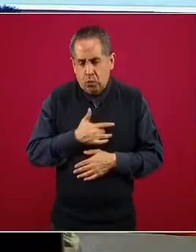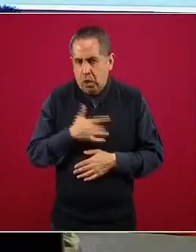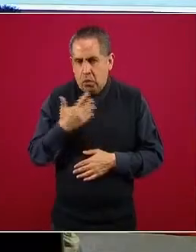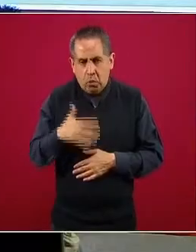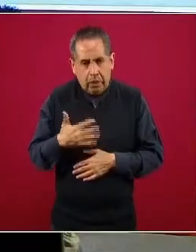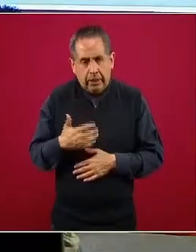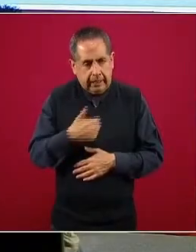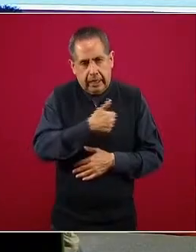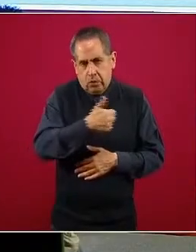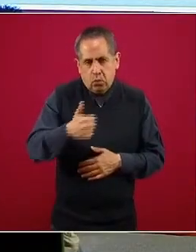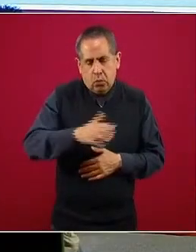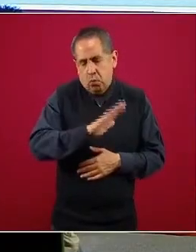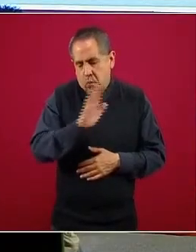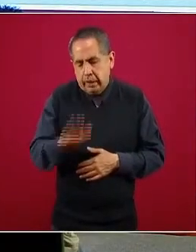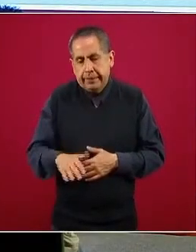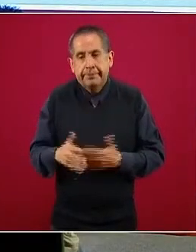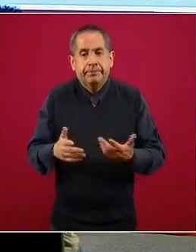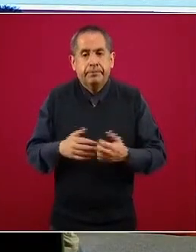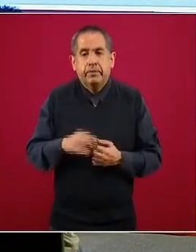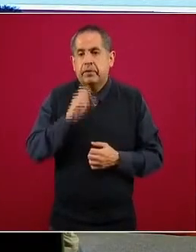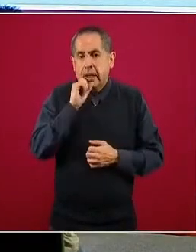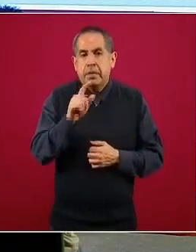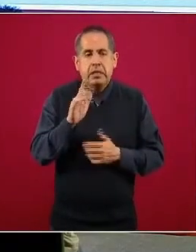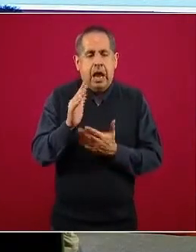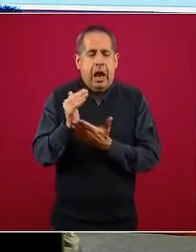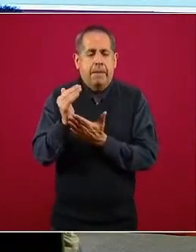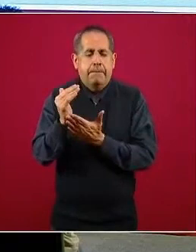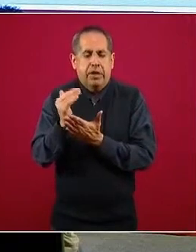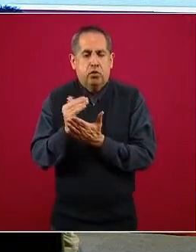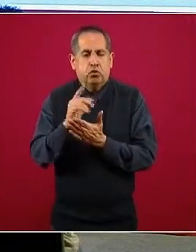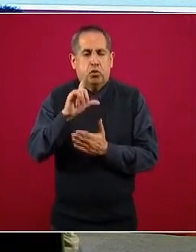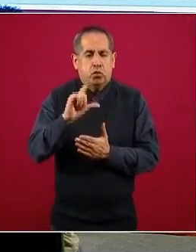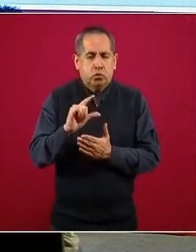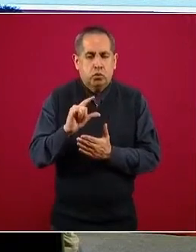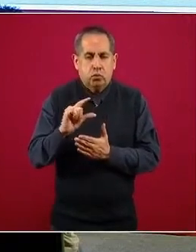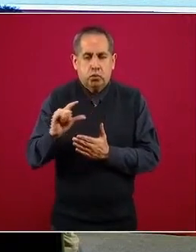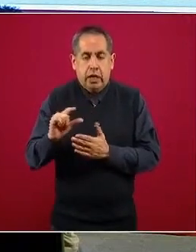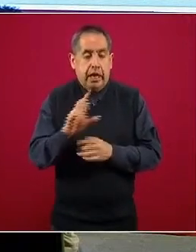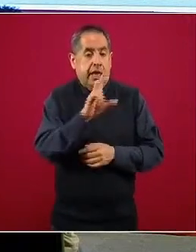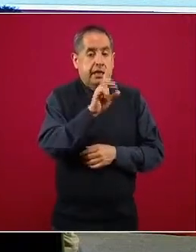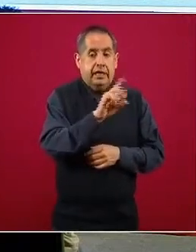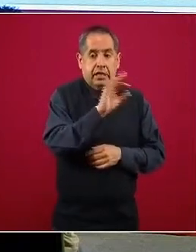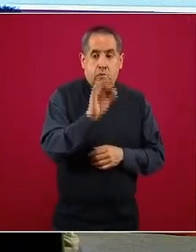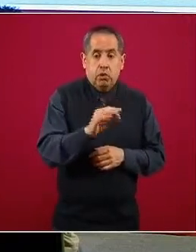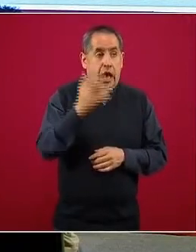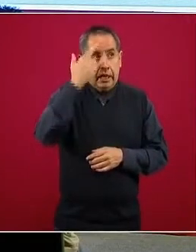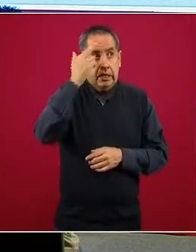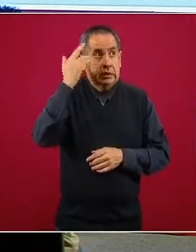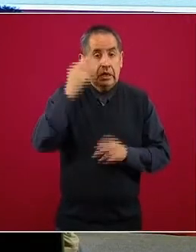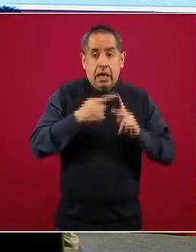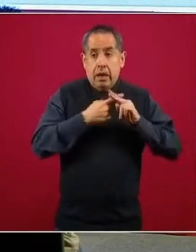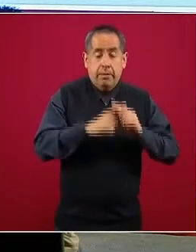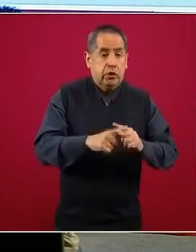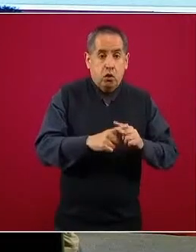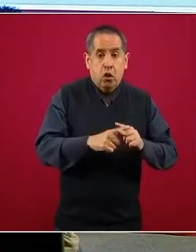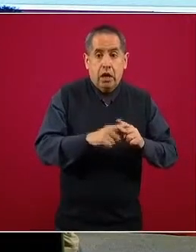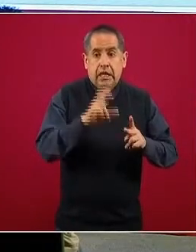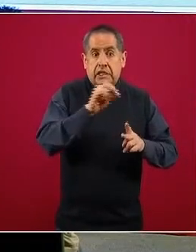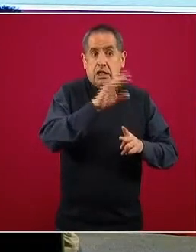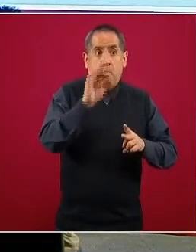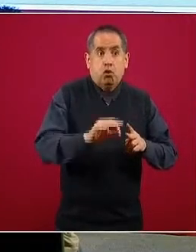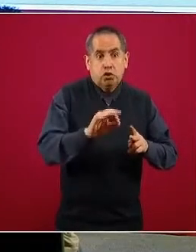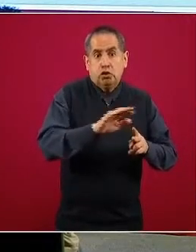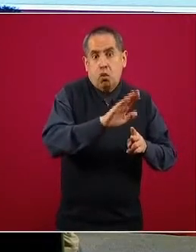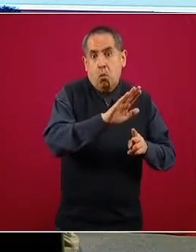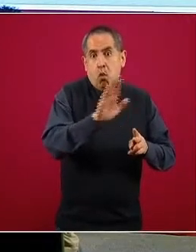y cada una de ellas, tenemos también una reducción sostenida, desde 30% cuando estábamos al inicio de la epidemia,